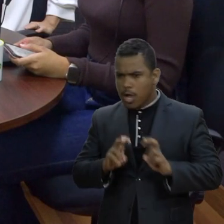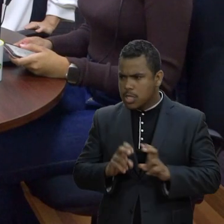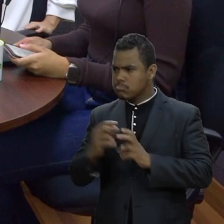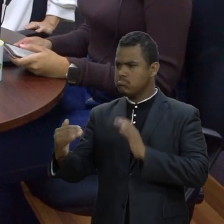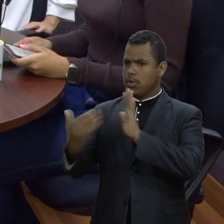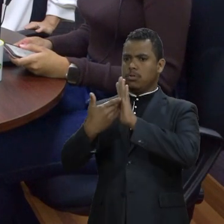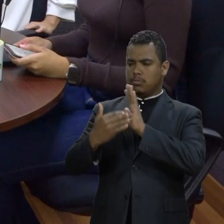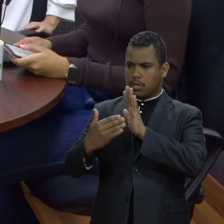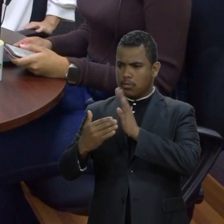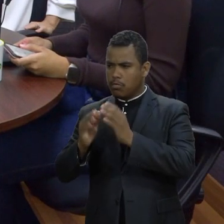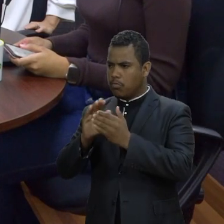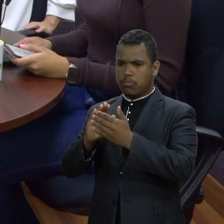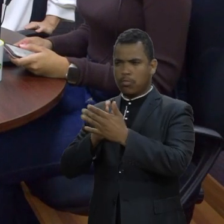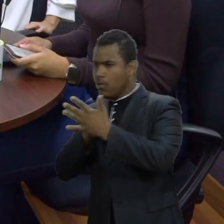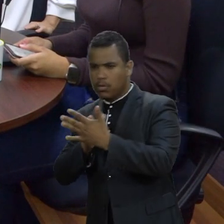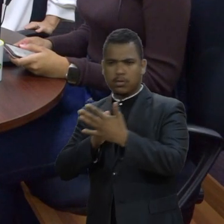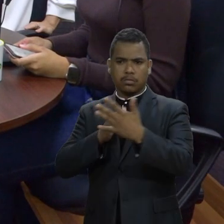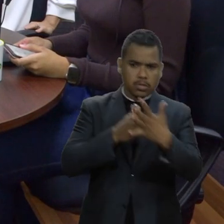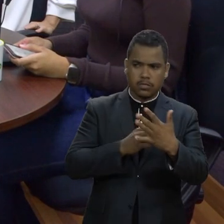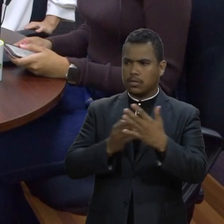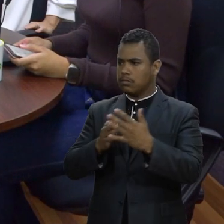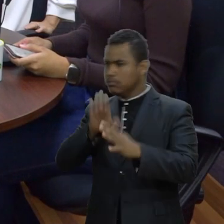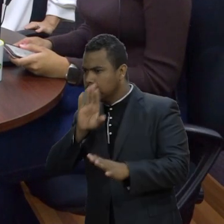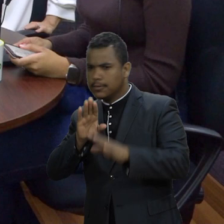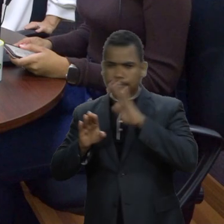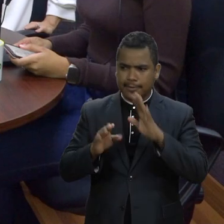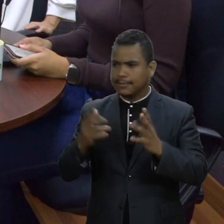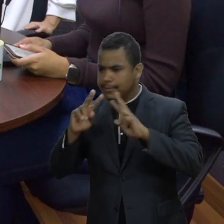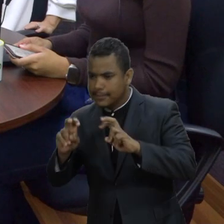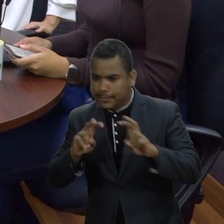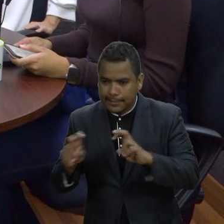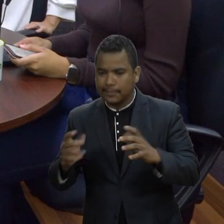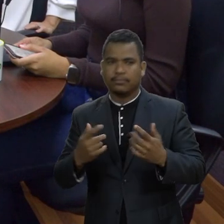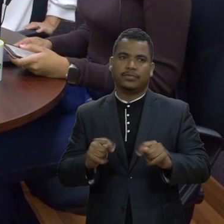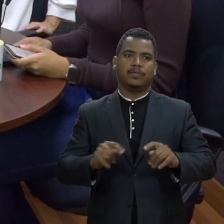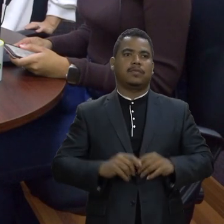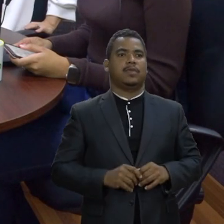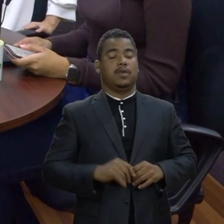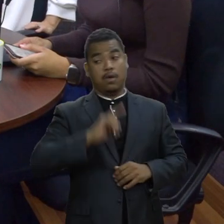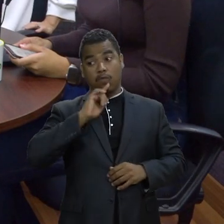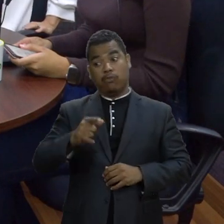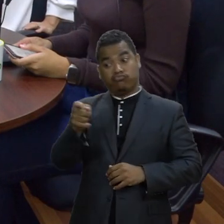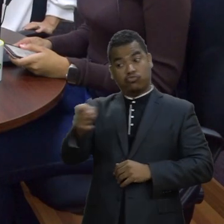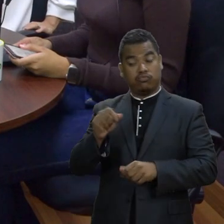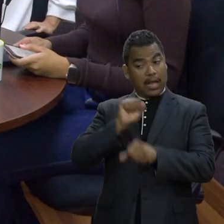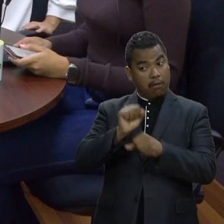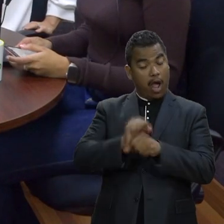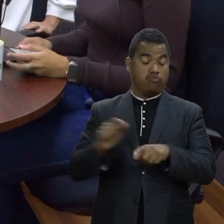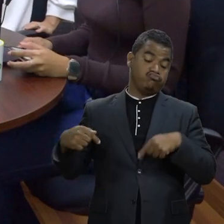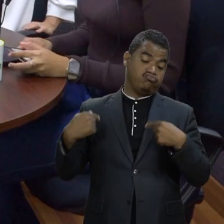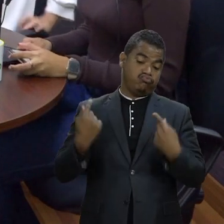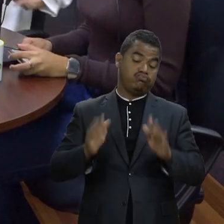¿cómo sería la mejor manera para nosotros desarrollar ese olfato periodístico para una persona que lo tiene tan agudo? ¿Qué serían esas técnicas o